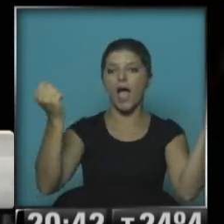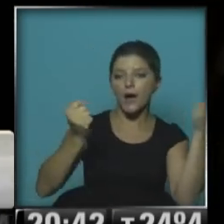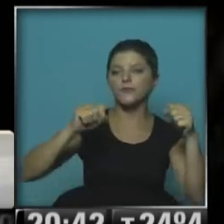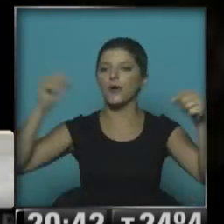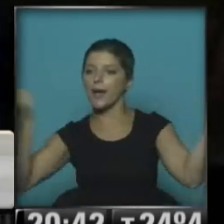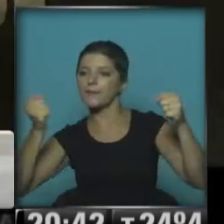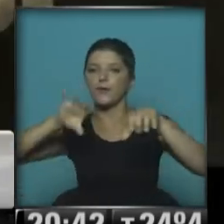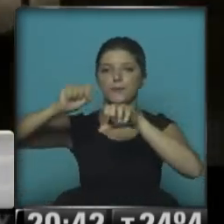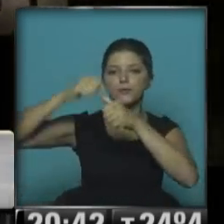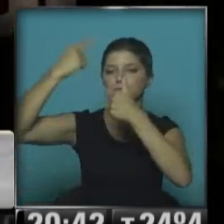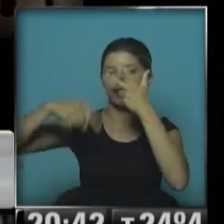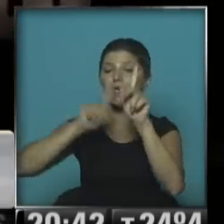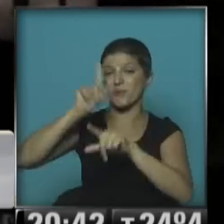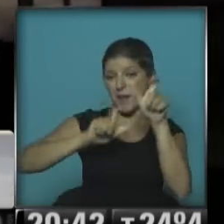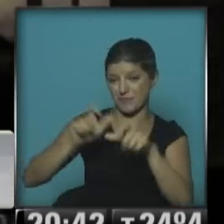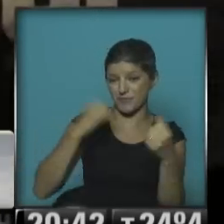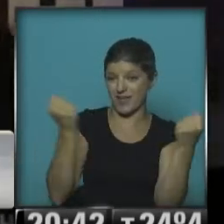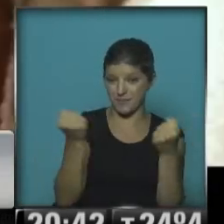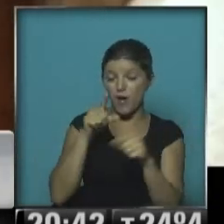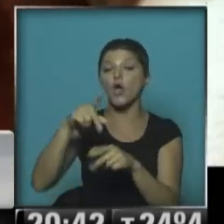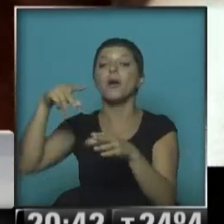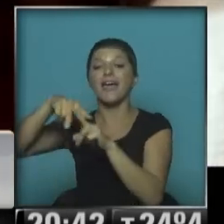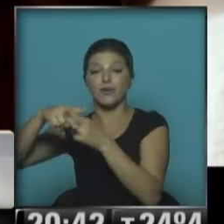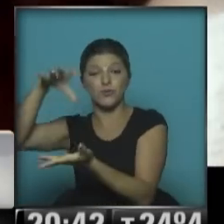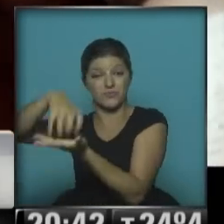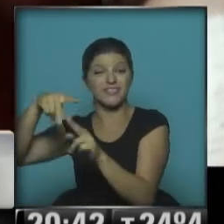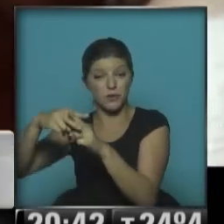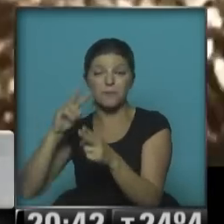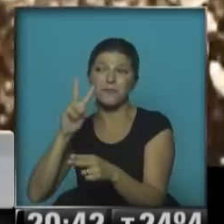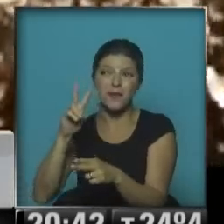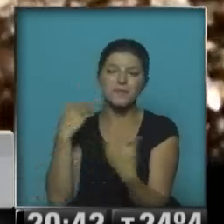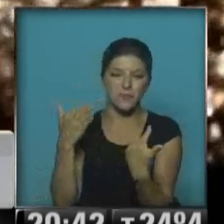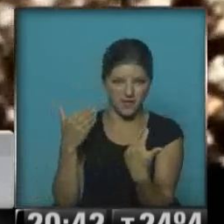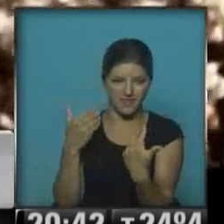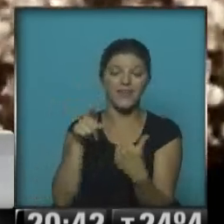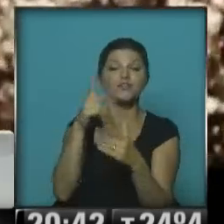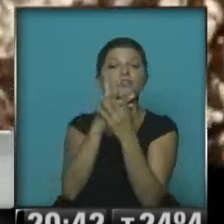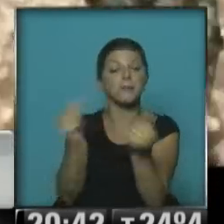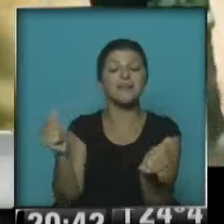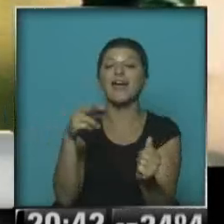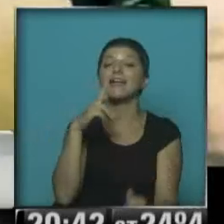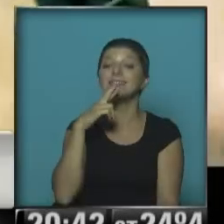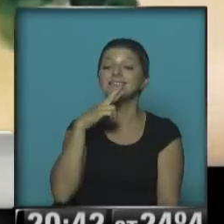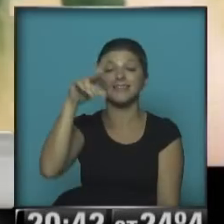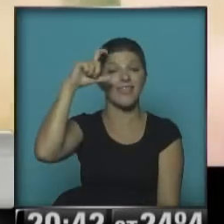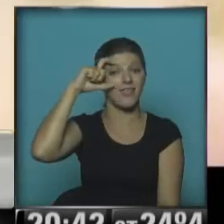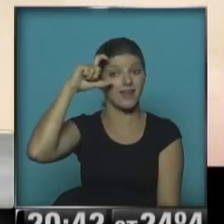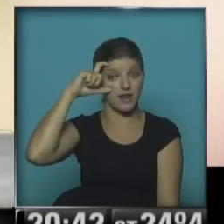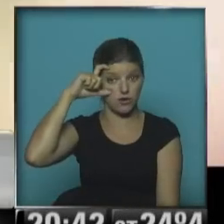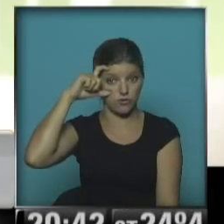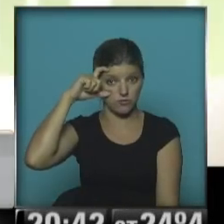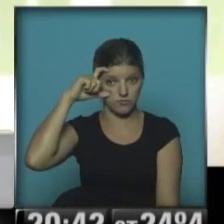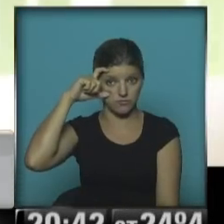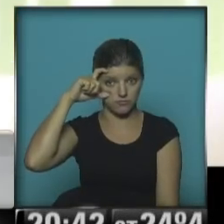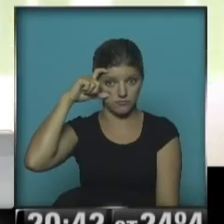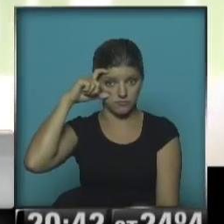y algunos de los participantes en Tecnópolis. Finalizará el 17 de enero justamente